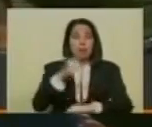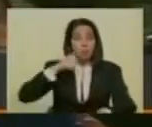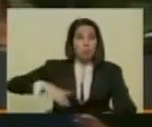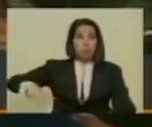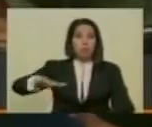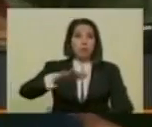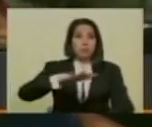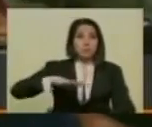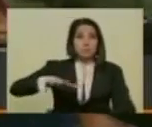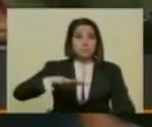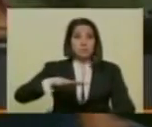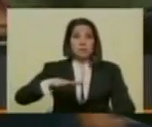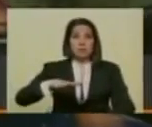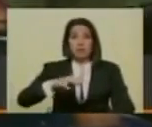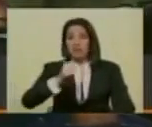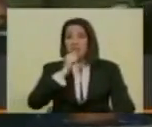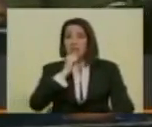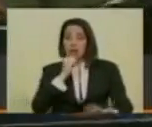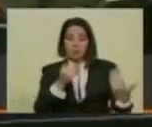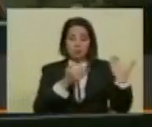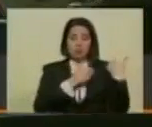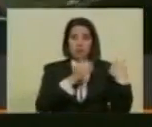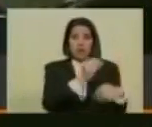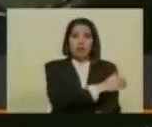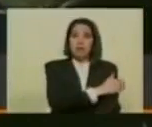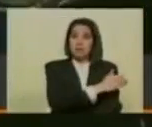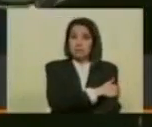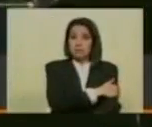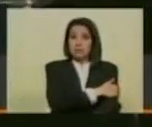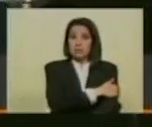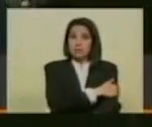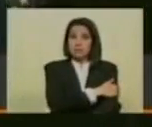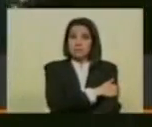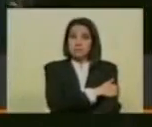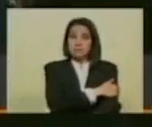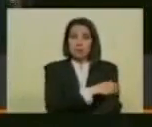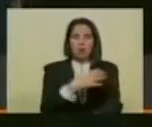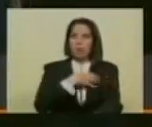de estos factores de la derecha. No podíamos imaginar